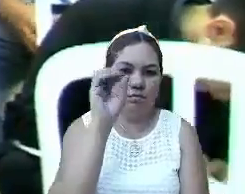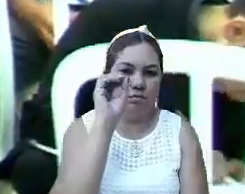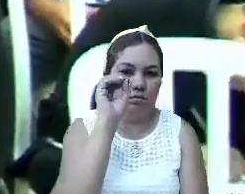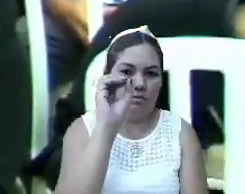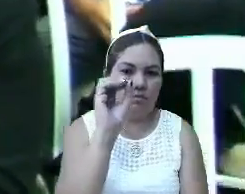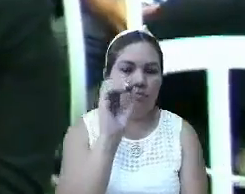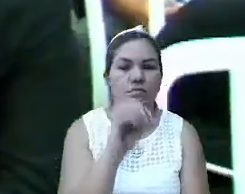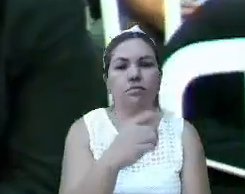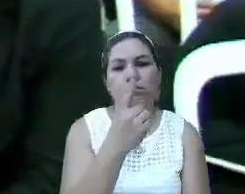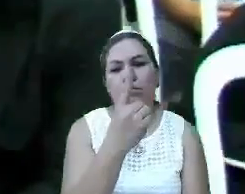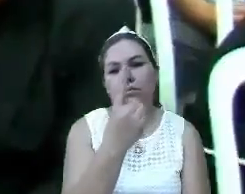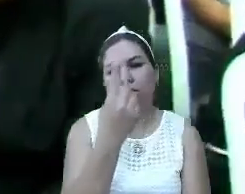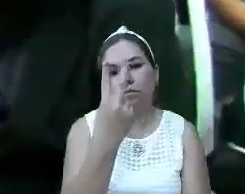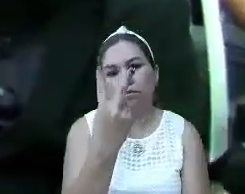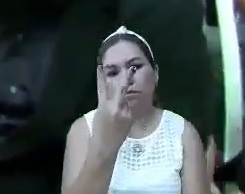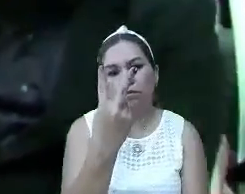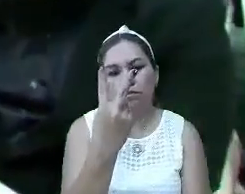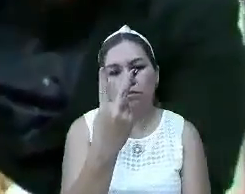Éxodo capítulo 2,